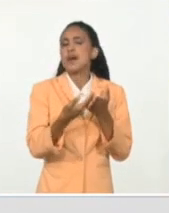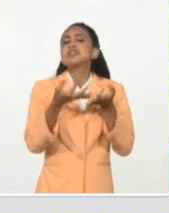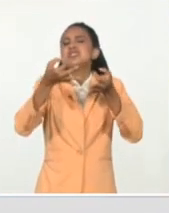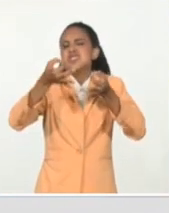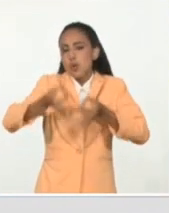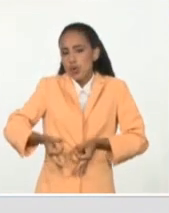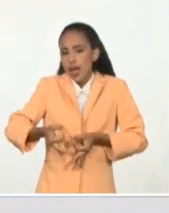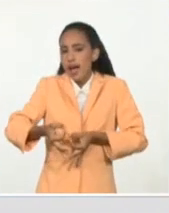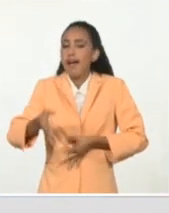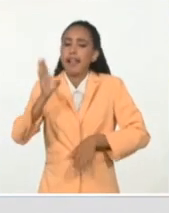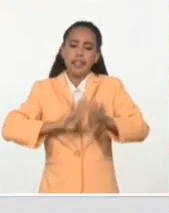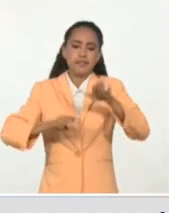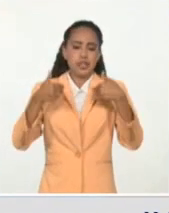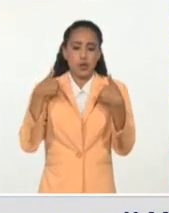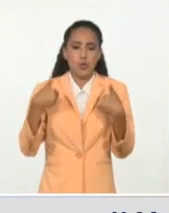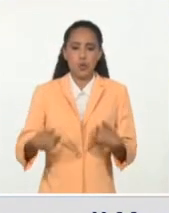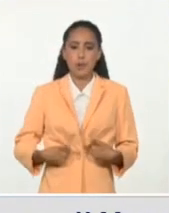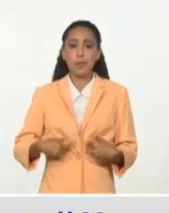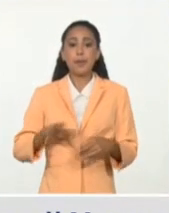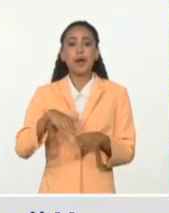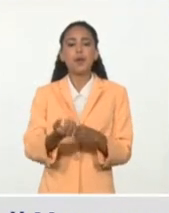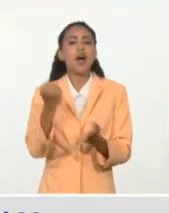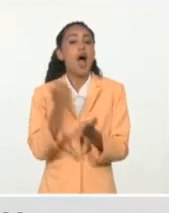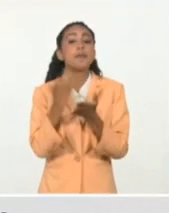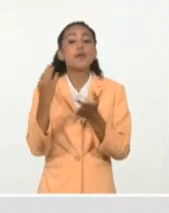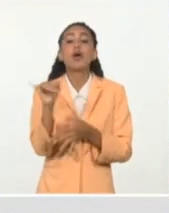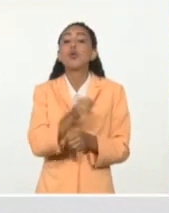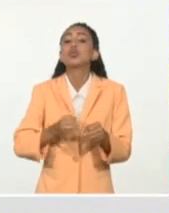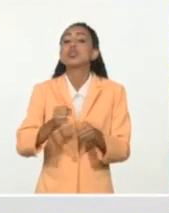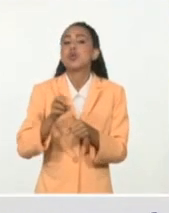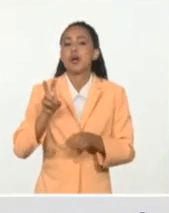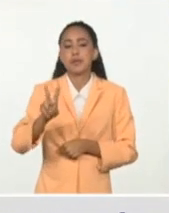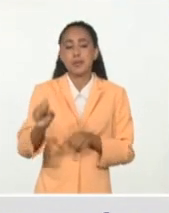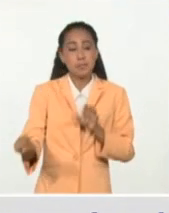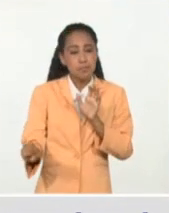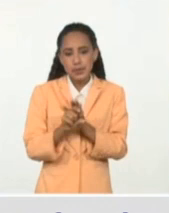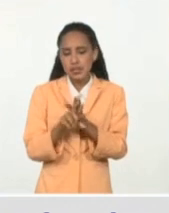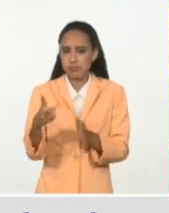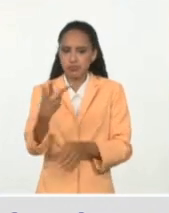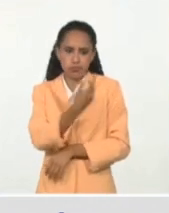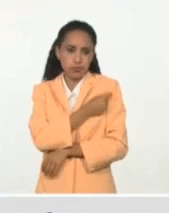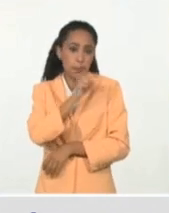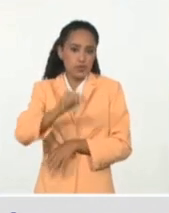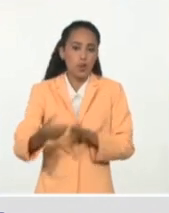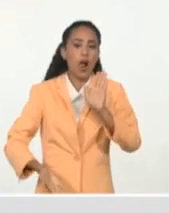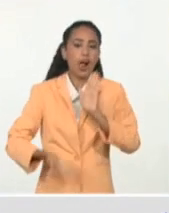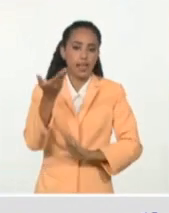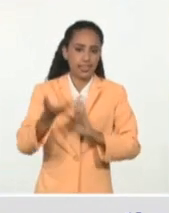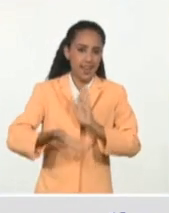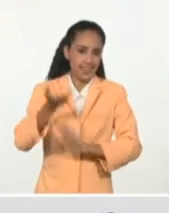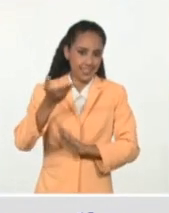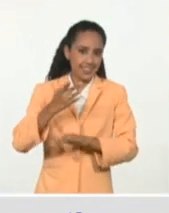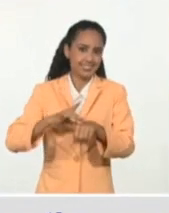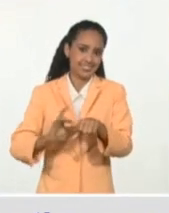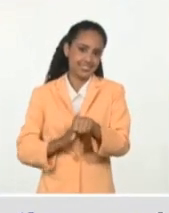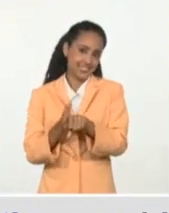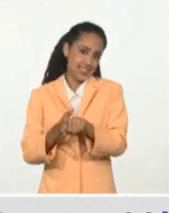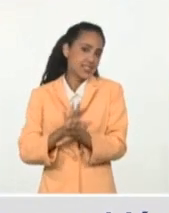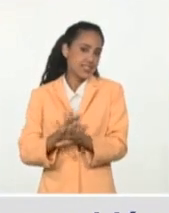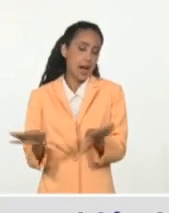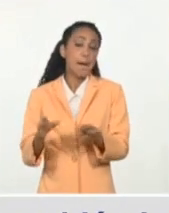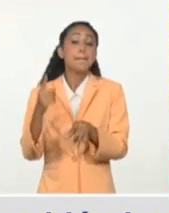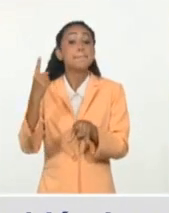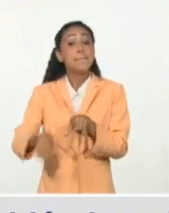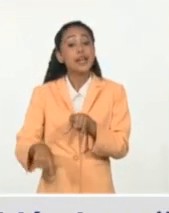producto para aprobar un uso de emergencia y comenzar a vacunar ya personas convalecientes. Pero te reitero que esto depende de las